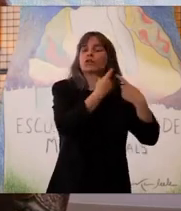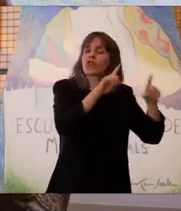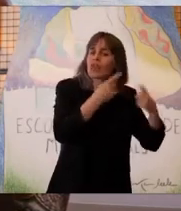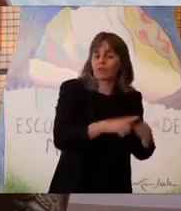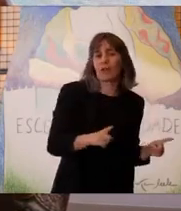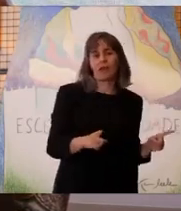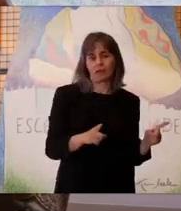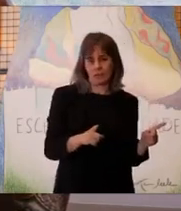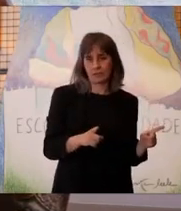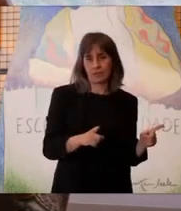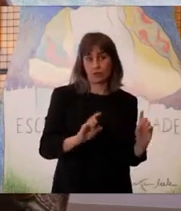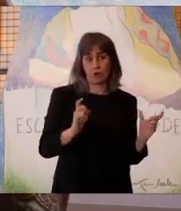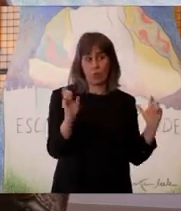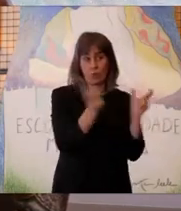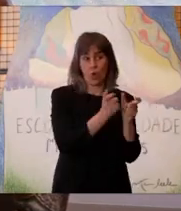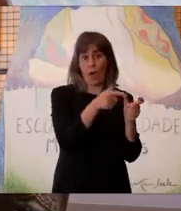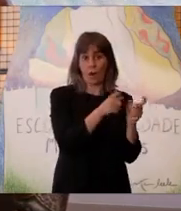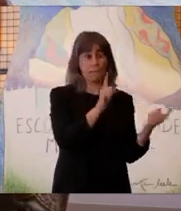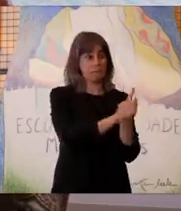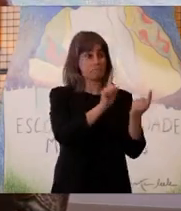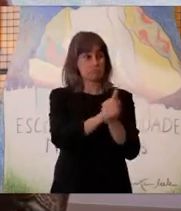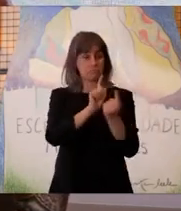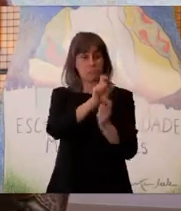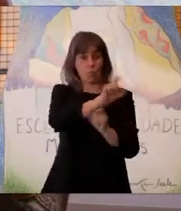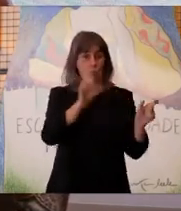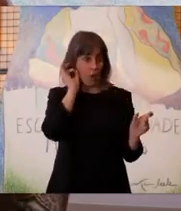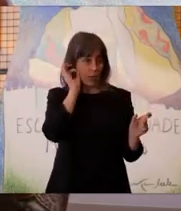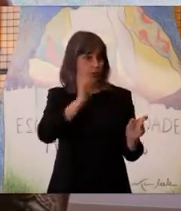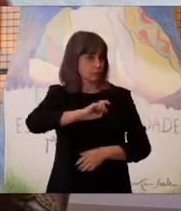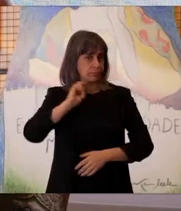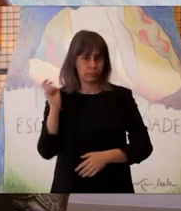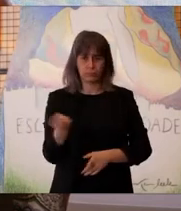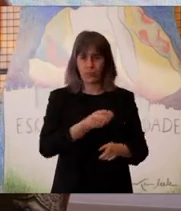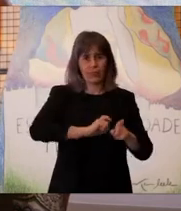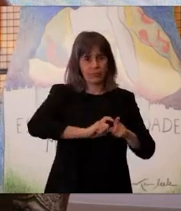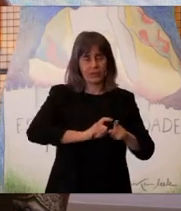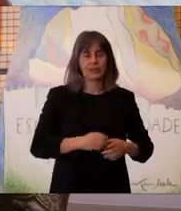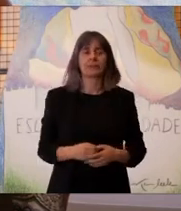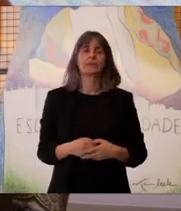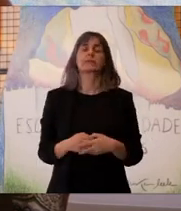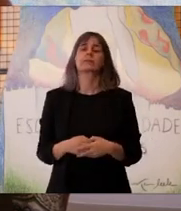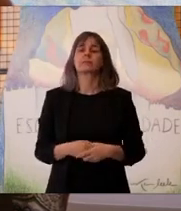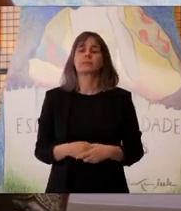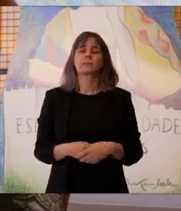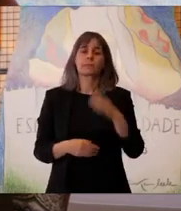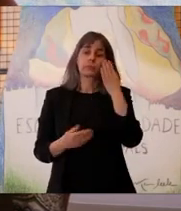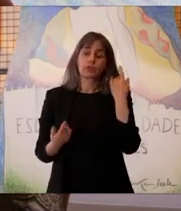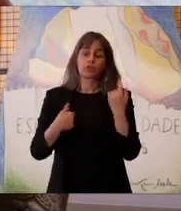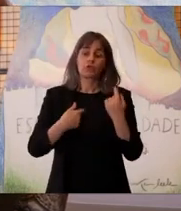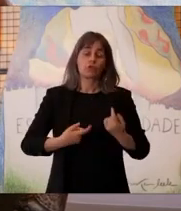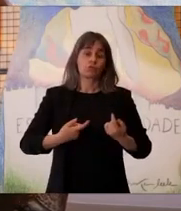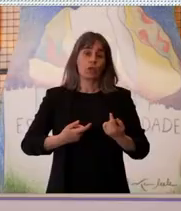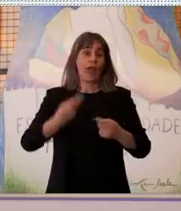reuniones que haces pues conoces a mujeres muy diferentes en ese sentido yo a mí la experiencia me ha hecho